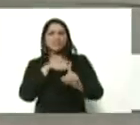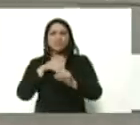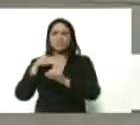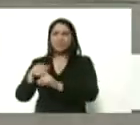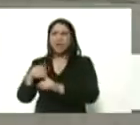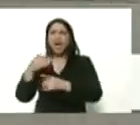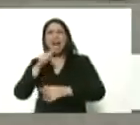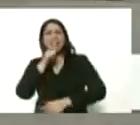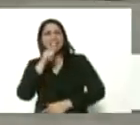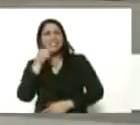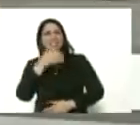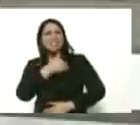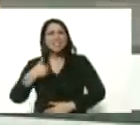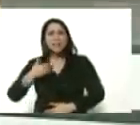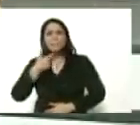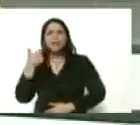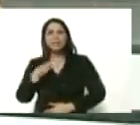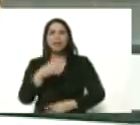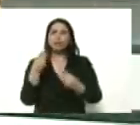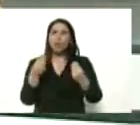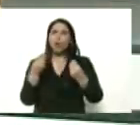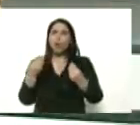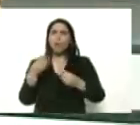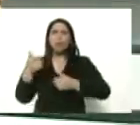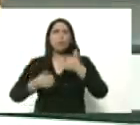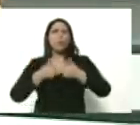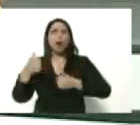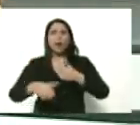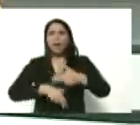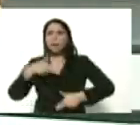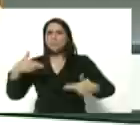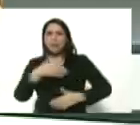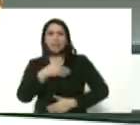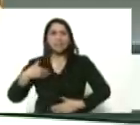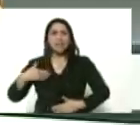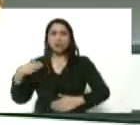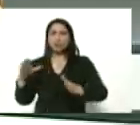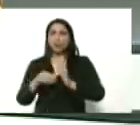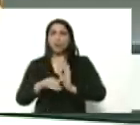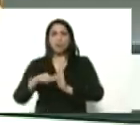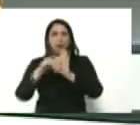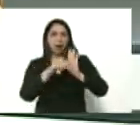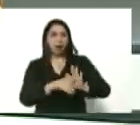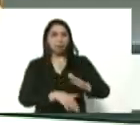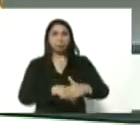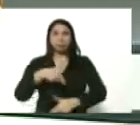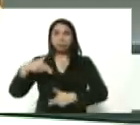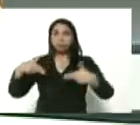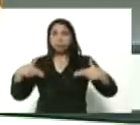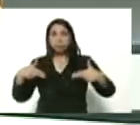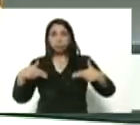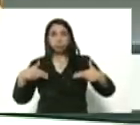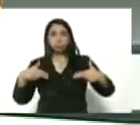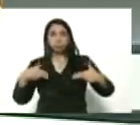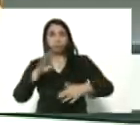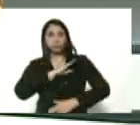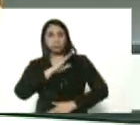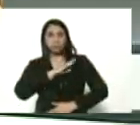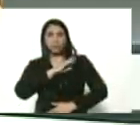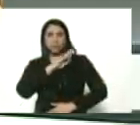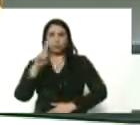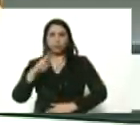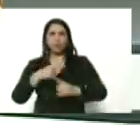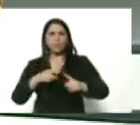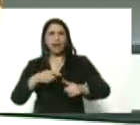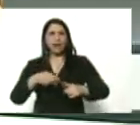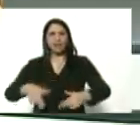cómo, qué armas se pretendían robar. Pretendían robar armas de los parques de armas de la República para